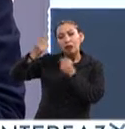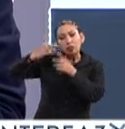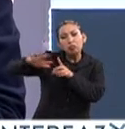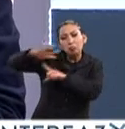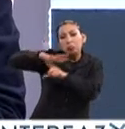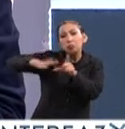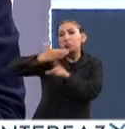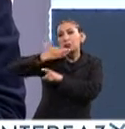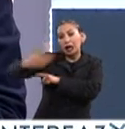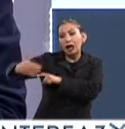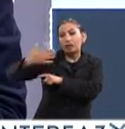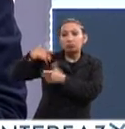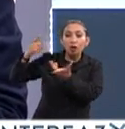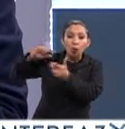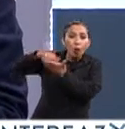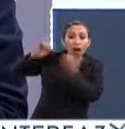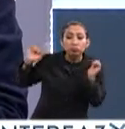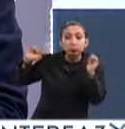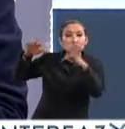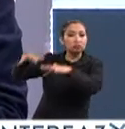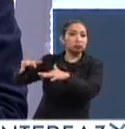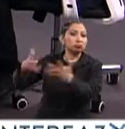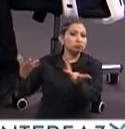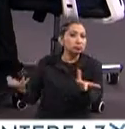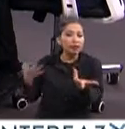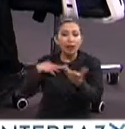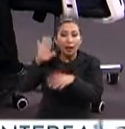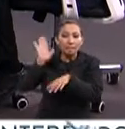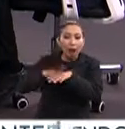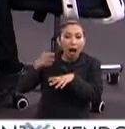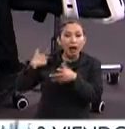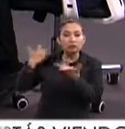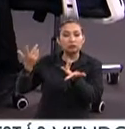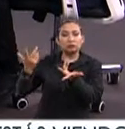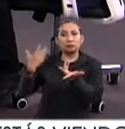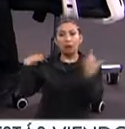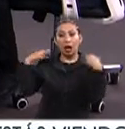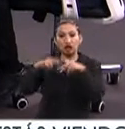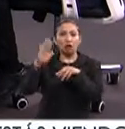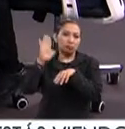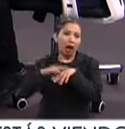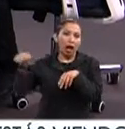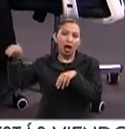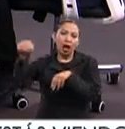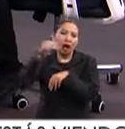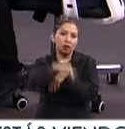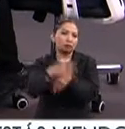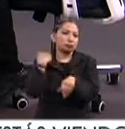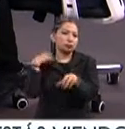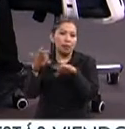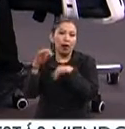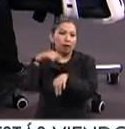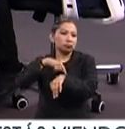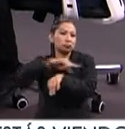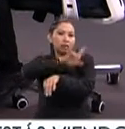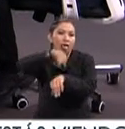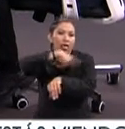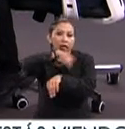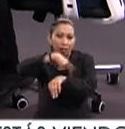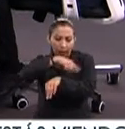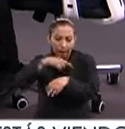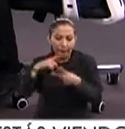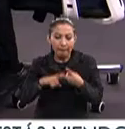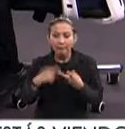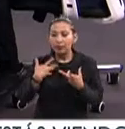condiciones geográficas, tiene una mayor planta académica de profesores de tiempo completo, por